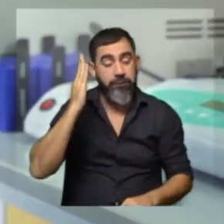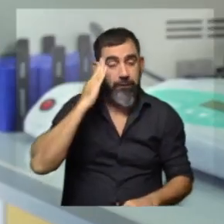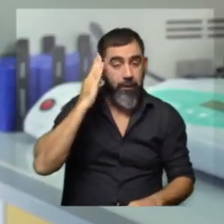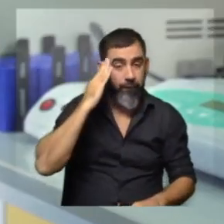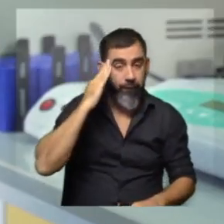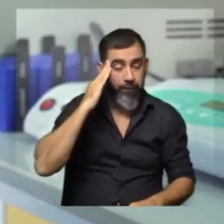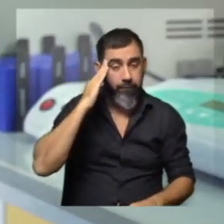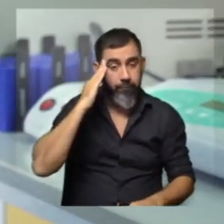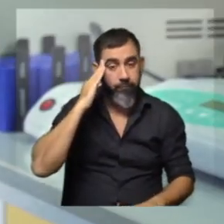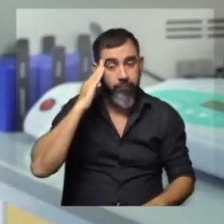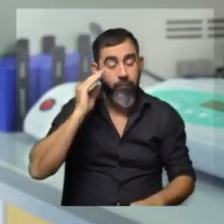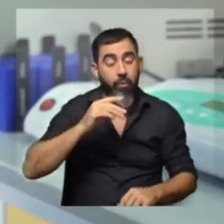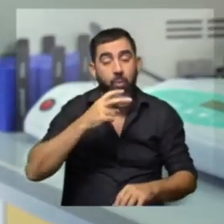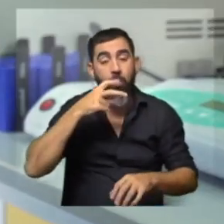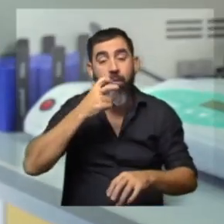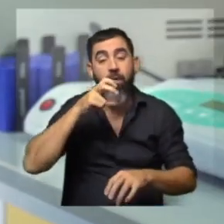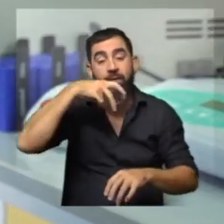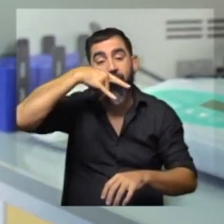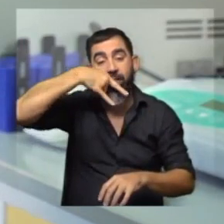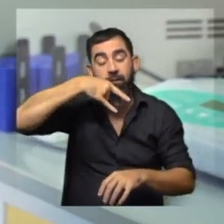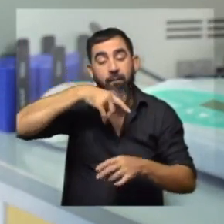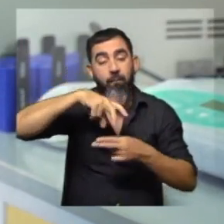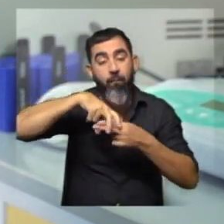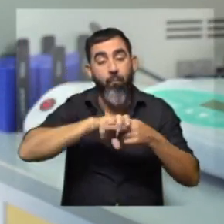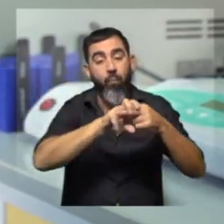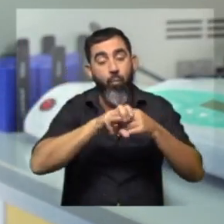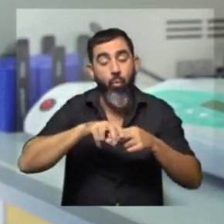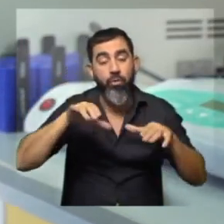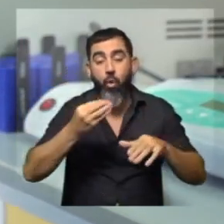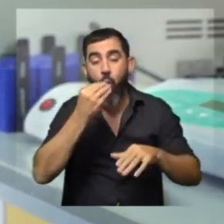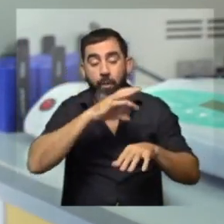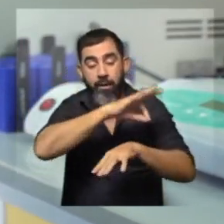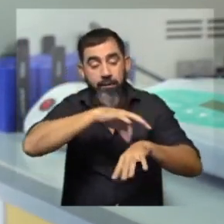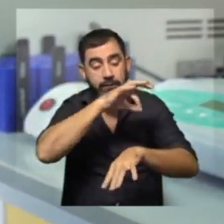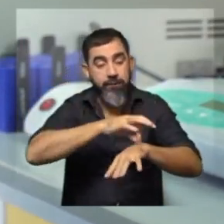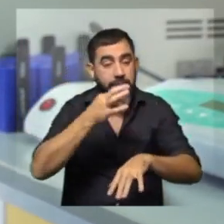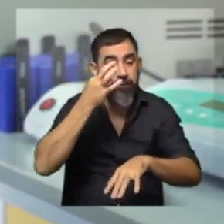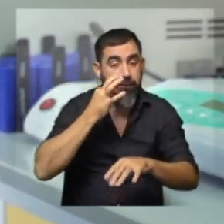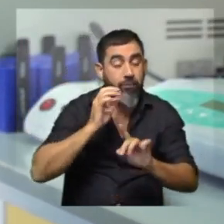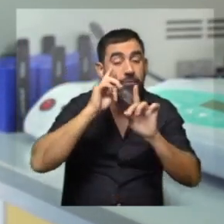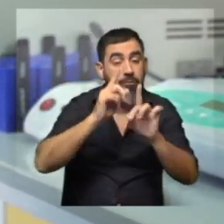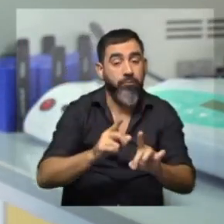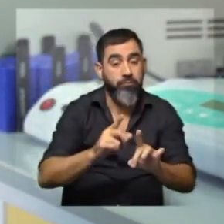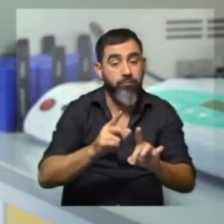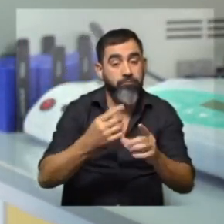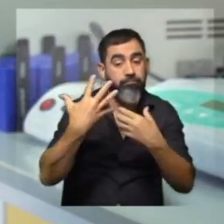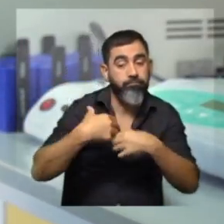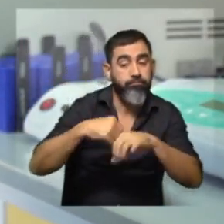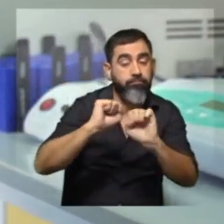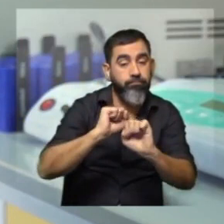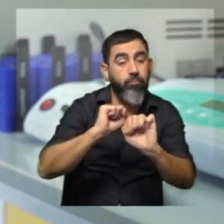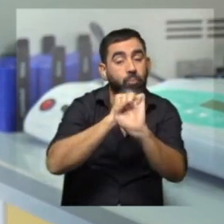cuenta que los murciélagos, grandes consumidores de insectos, también se los ha identificado